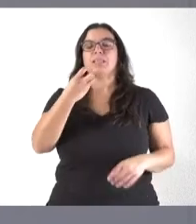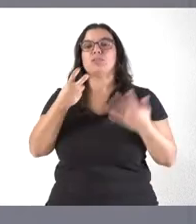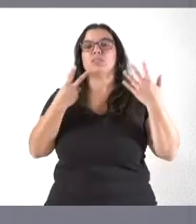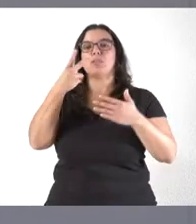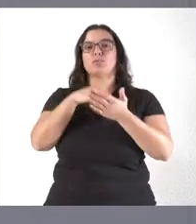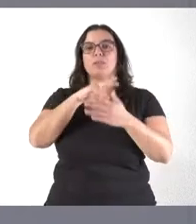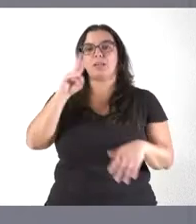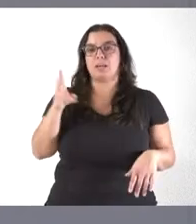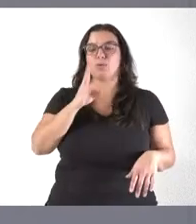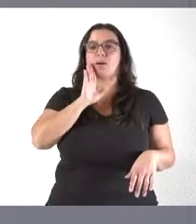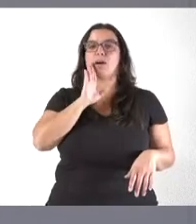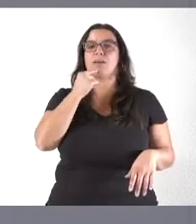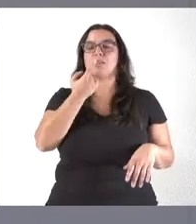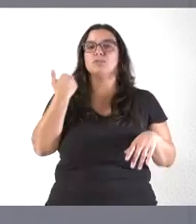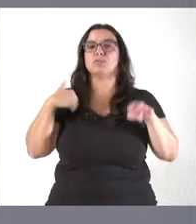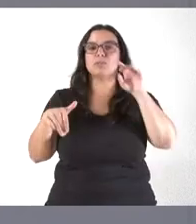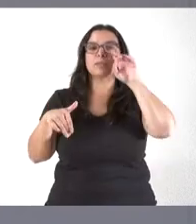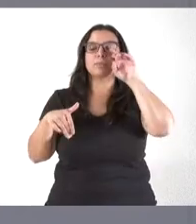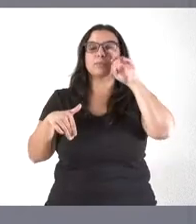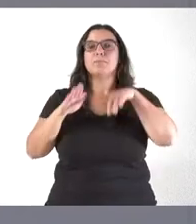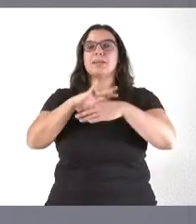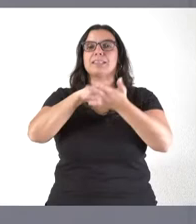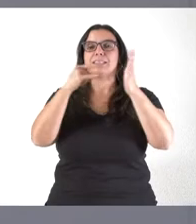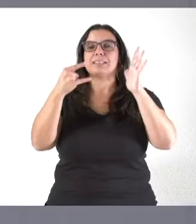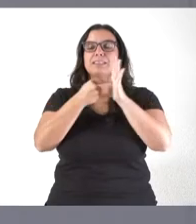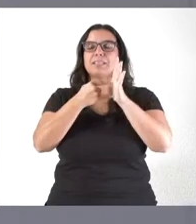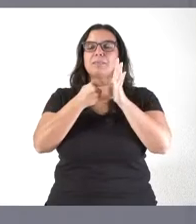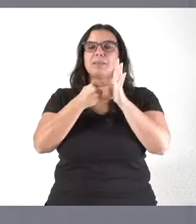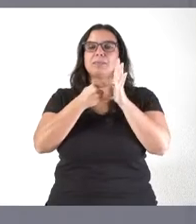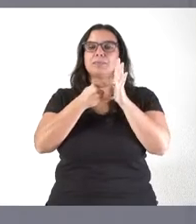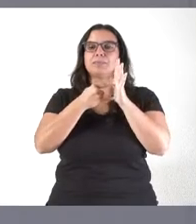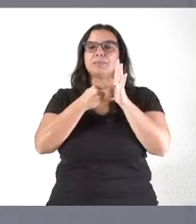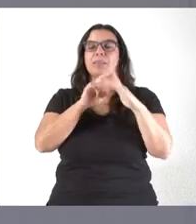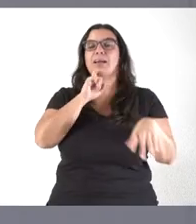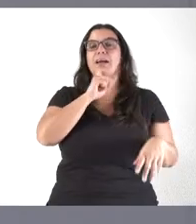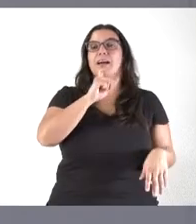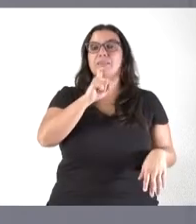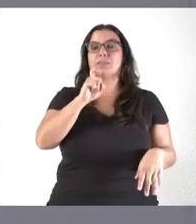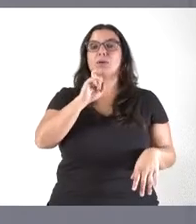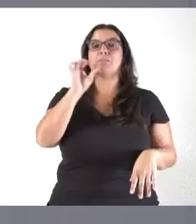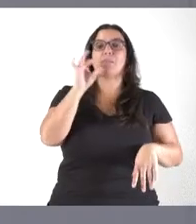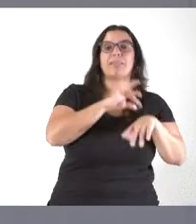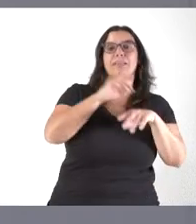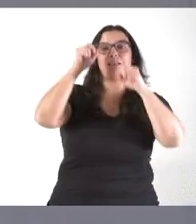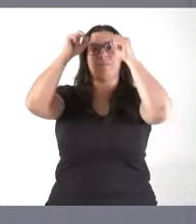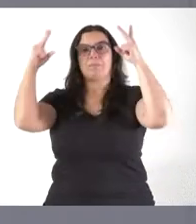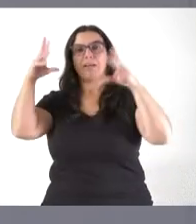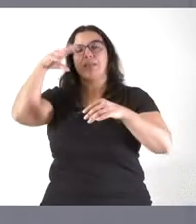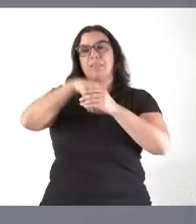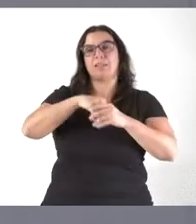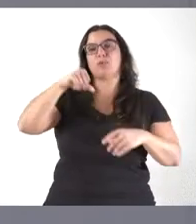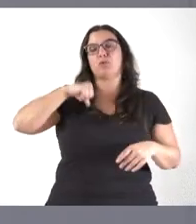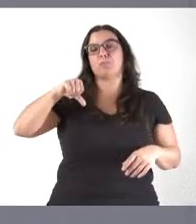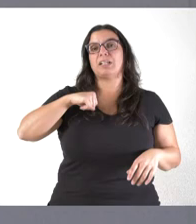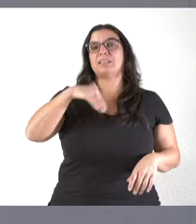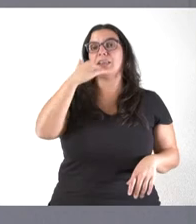como les hemos anticipado para el sistema de aviso paciente enfermera en el complejo asistencial de